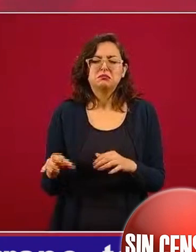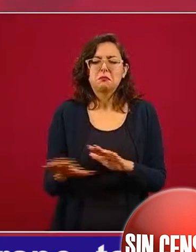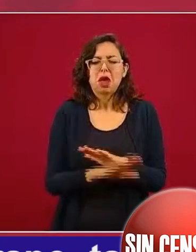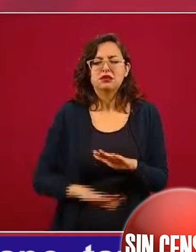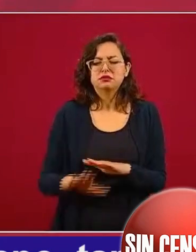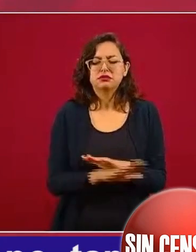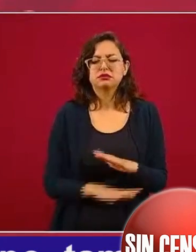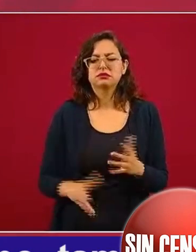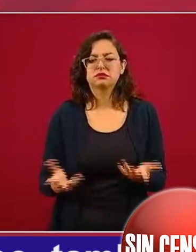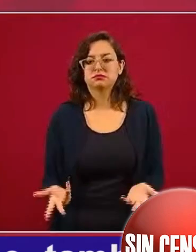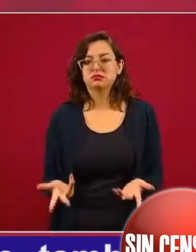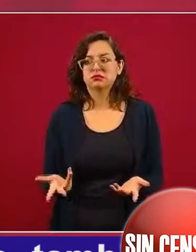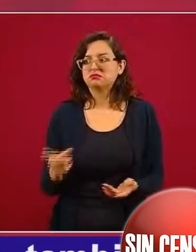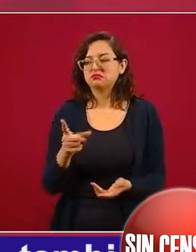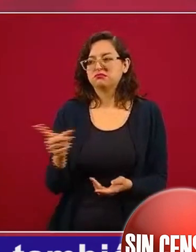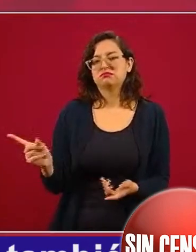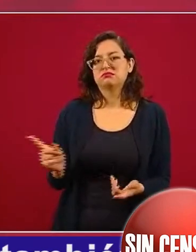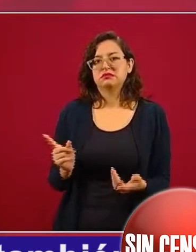porque no hay